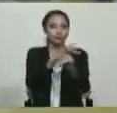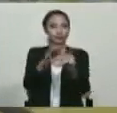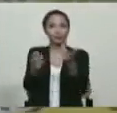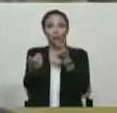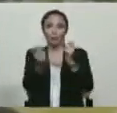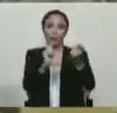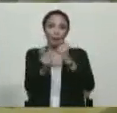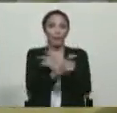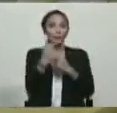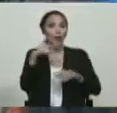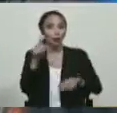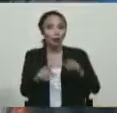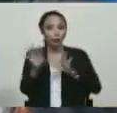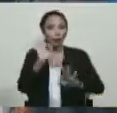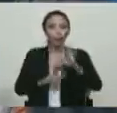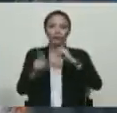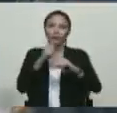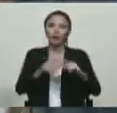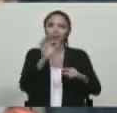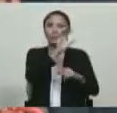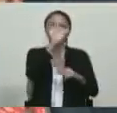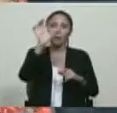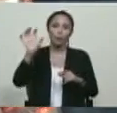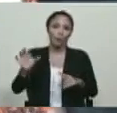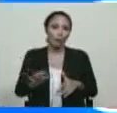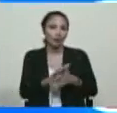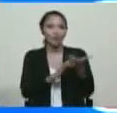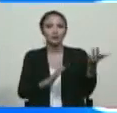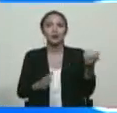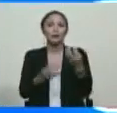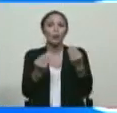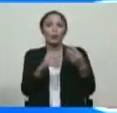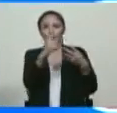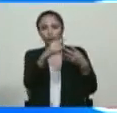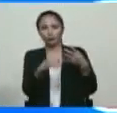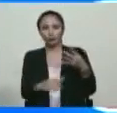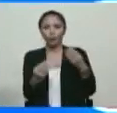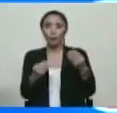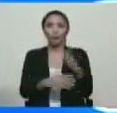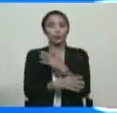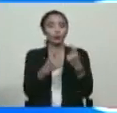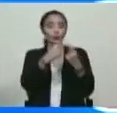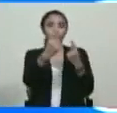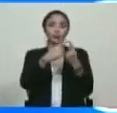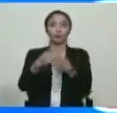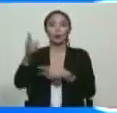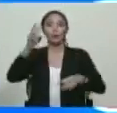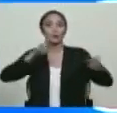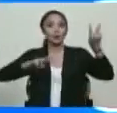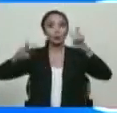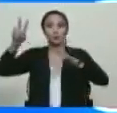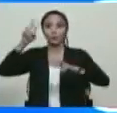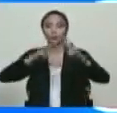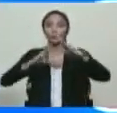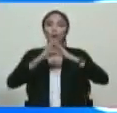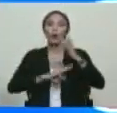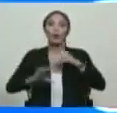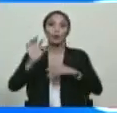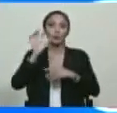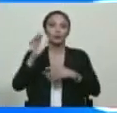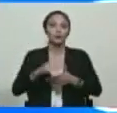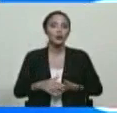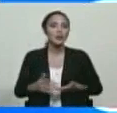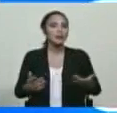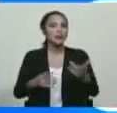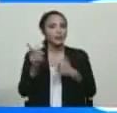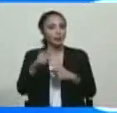Bulgaria, de Bolivia, de Nicaragua, de Ecuador, de Aruba, de Holanda, haciendo el recorrido por todo nuestro país, pero además